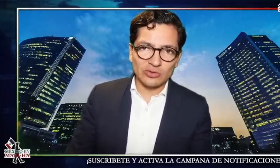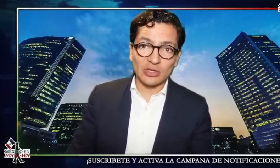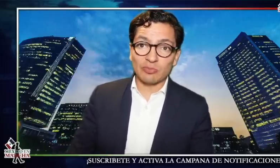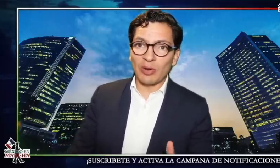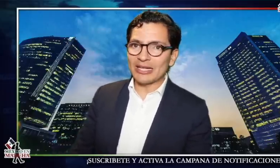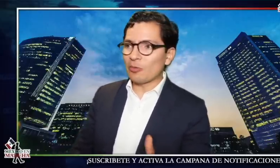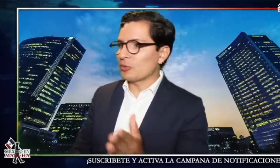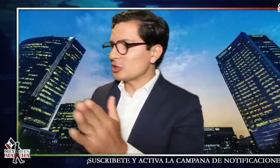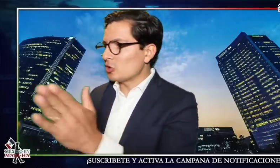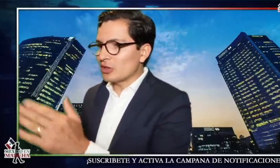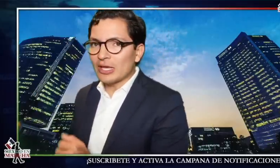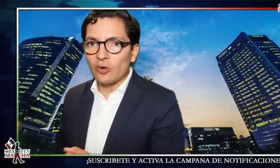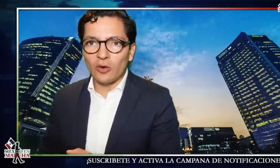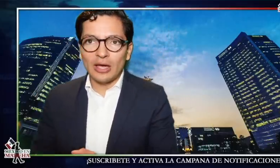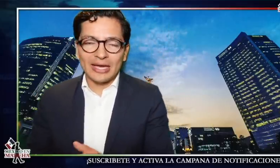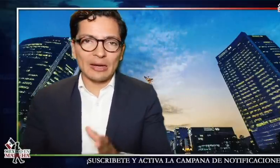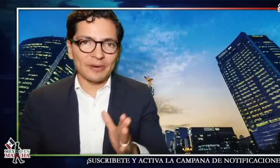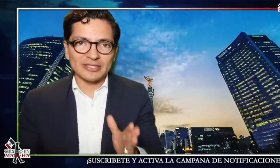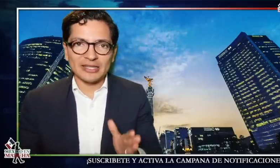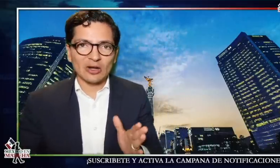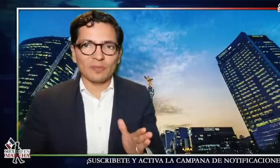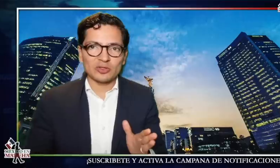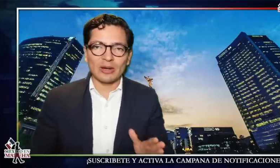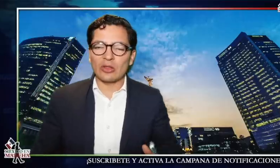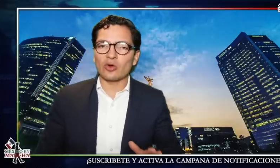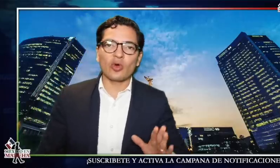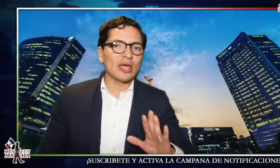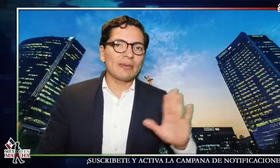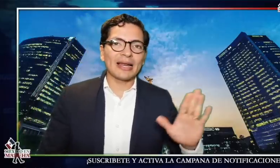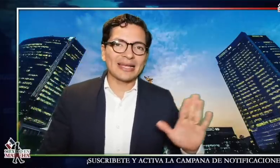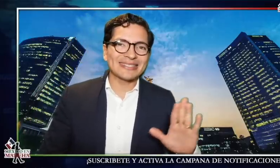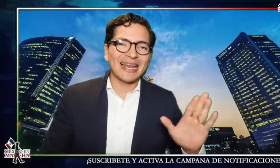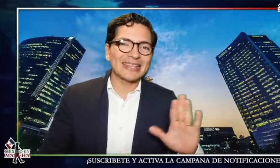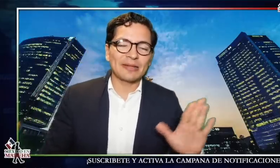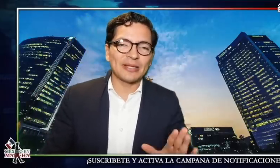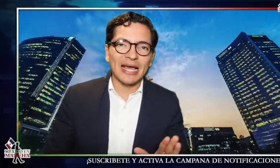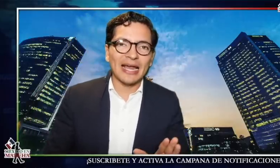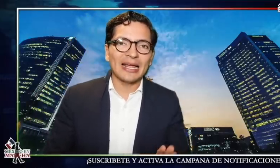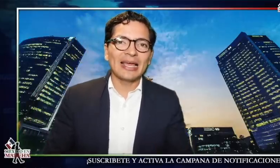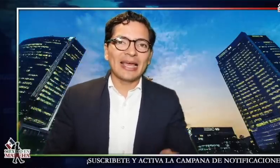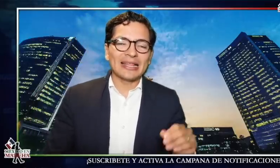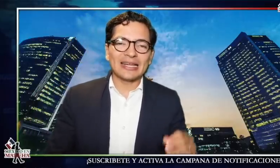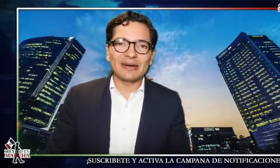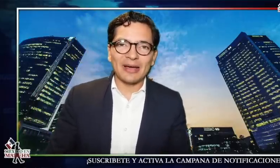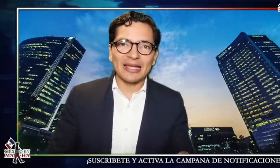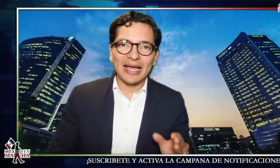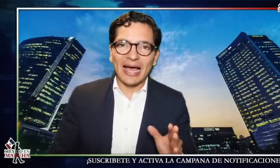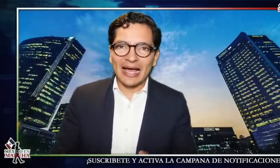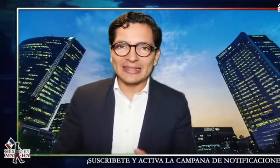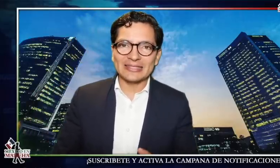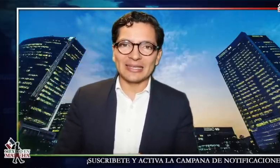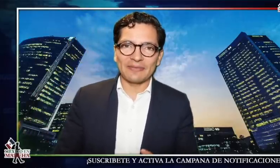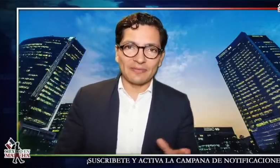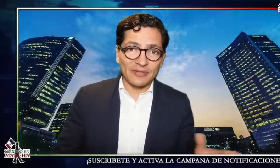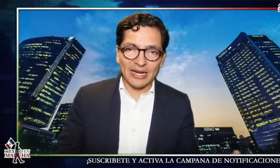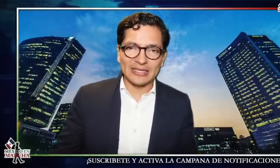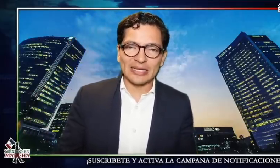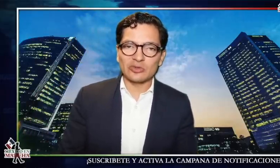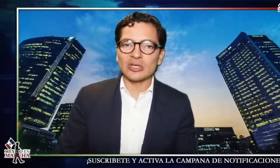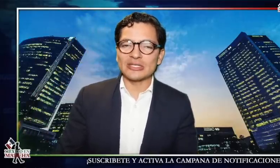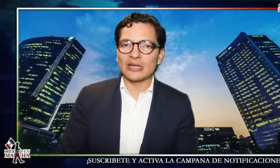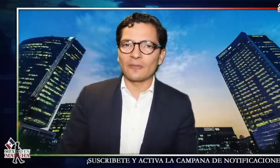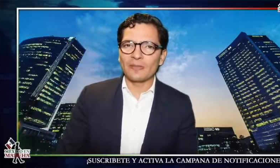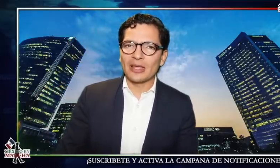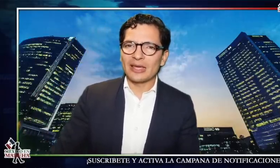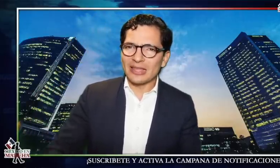es falso. Después la oposición dijo que el presidente López Obrador no iba a alcanzar a terminar el Tren Maya antes de